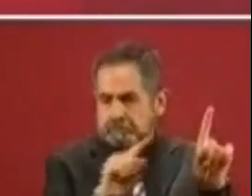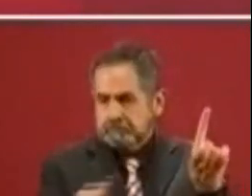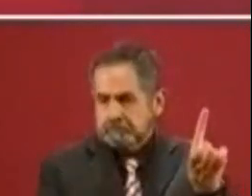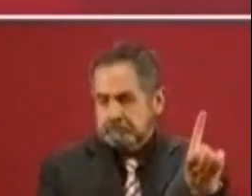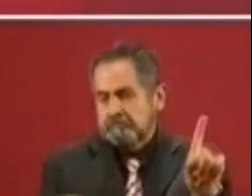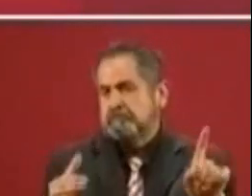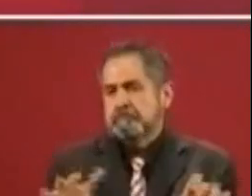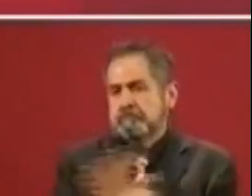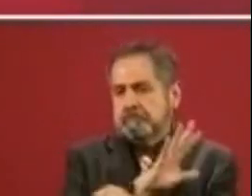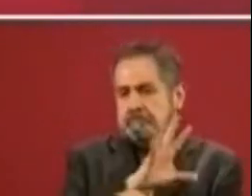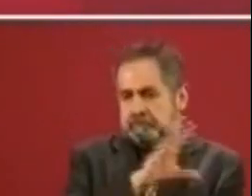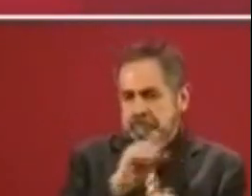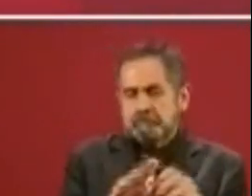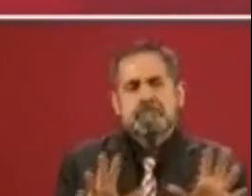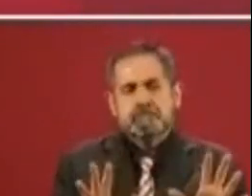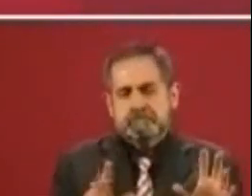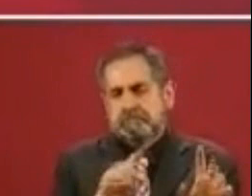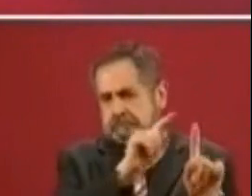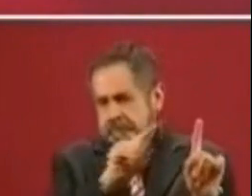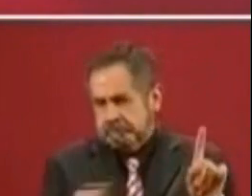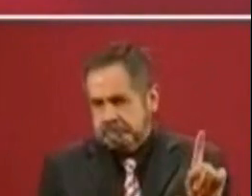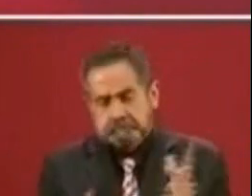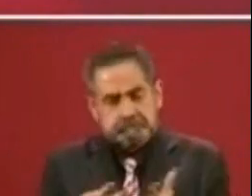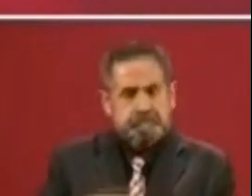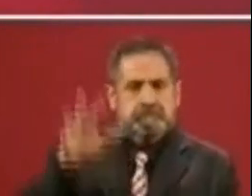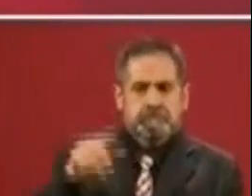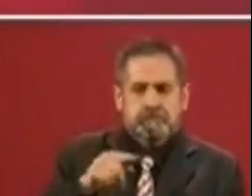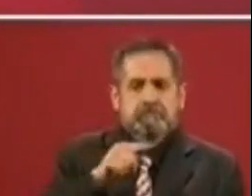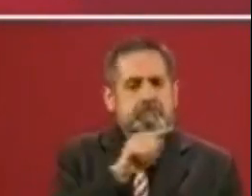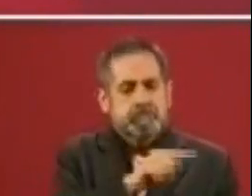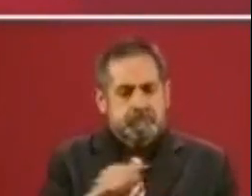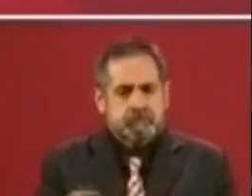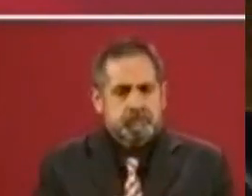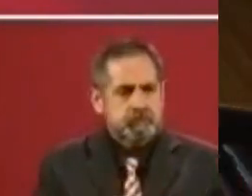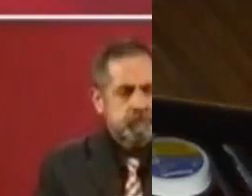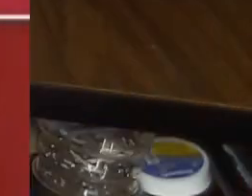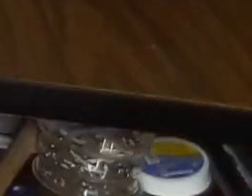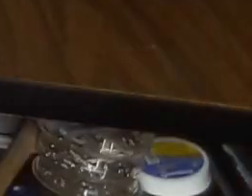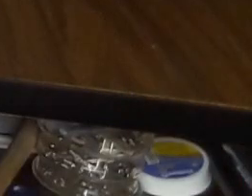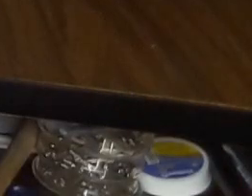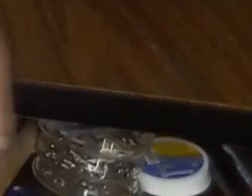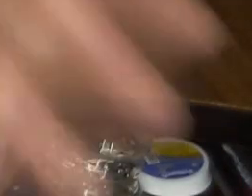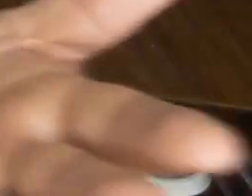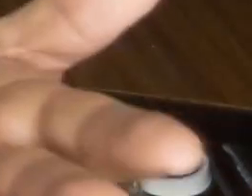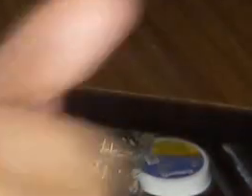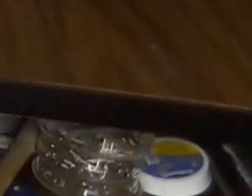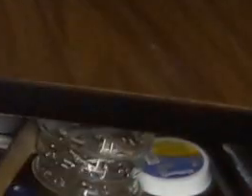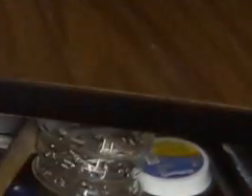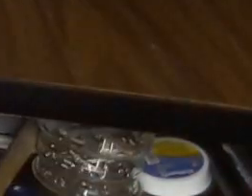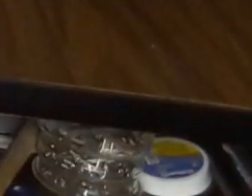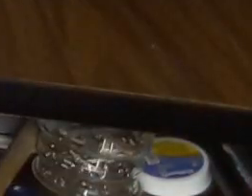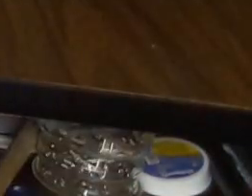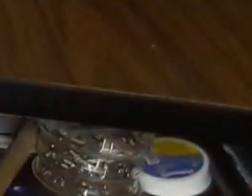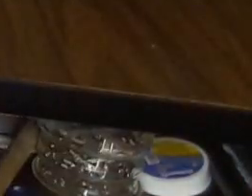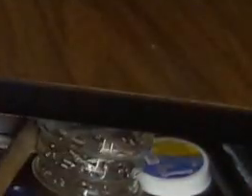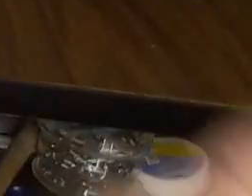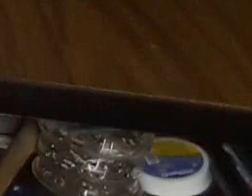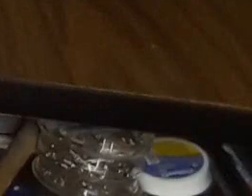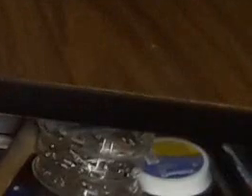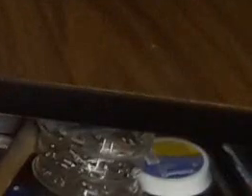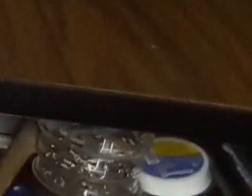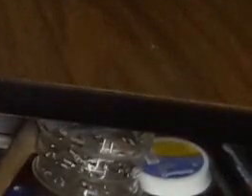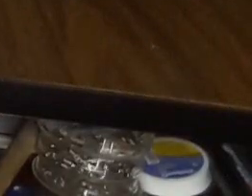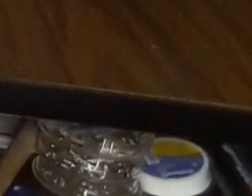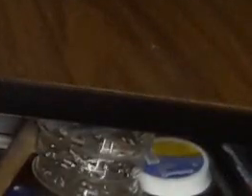país, en general sin problema. Claro que no lo pudo impedir. El gobierno